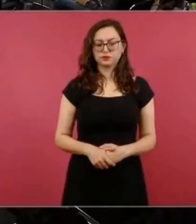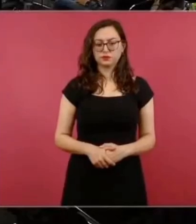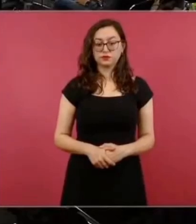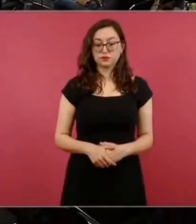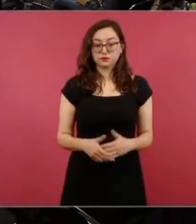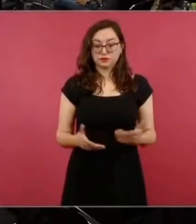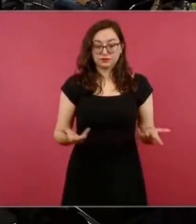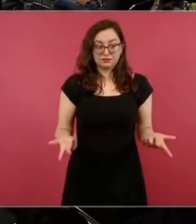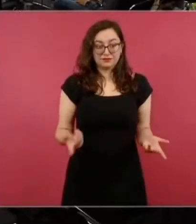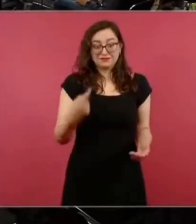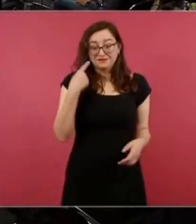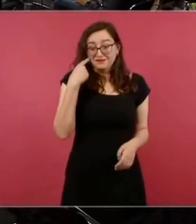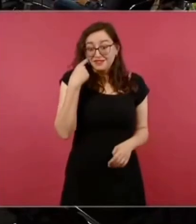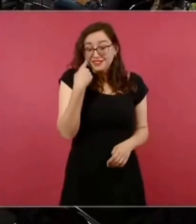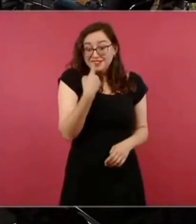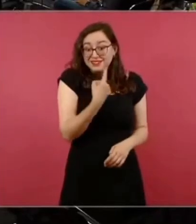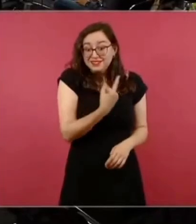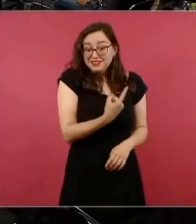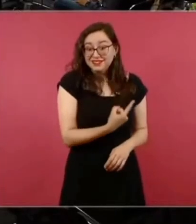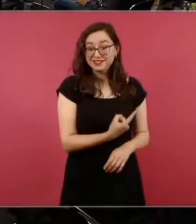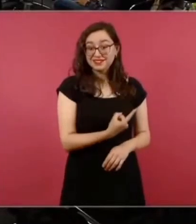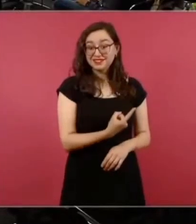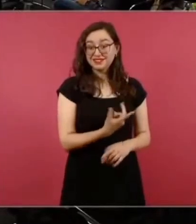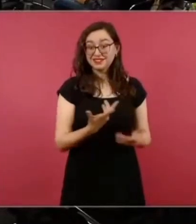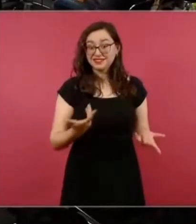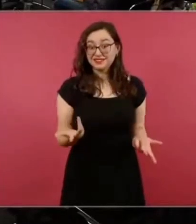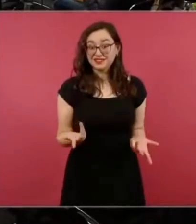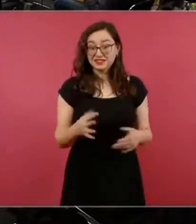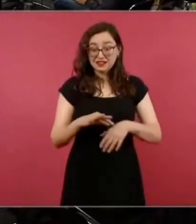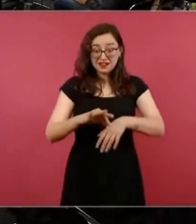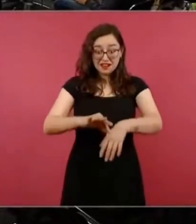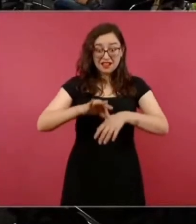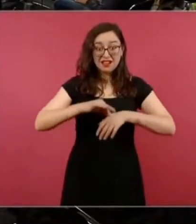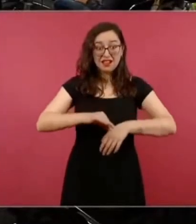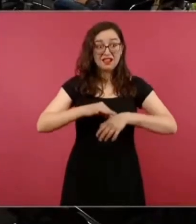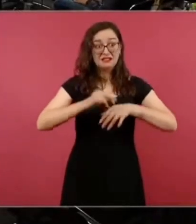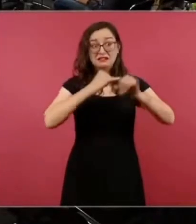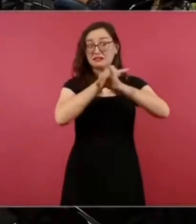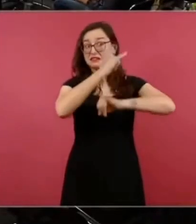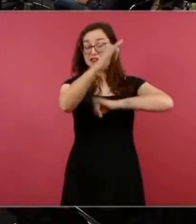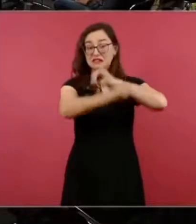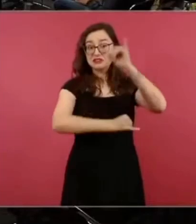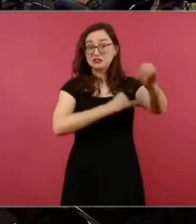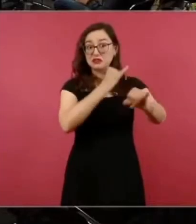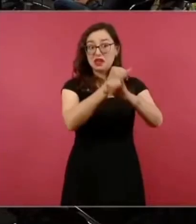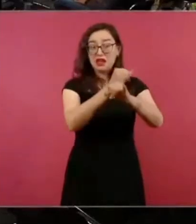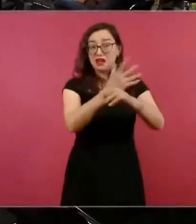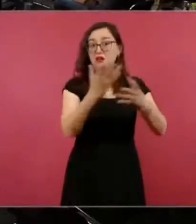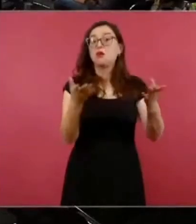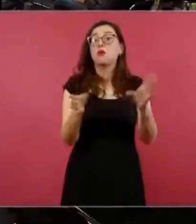El dato. Lo que pasa es que nuestros adversarios